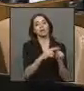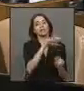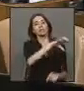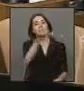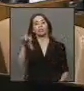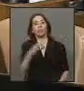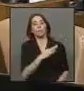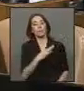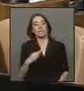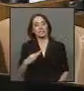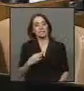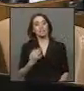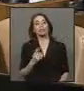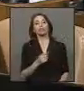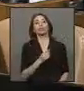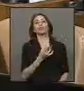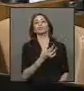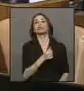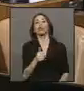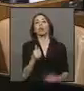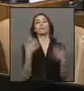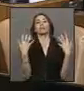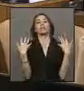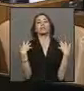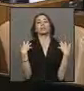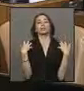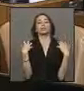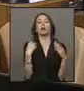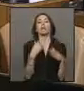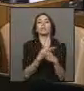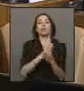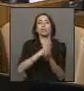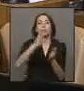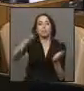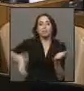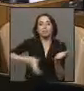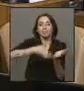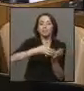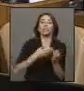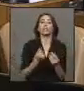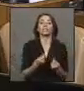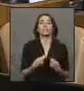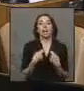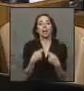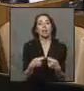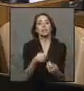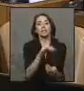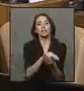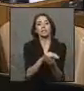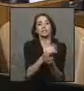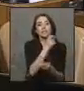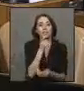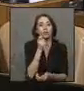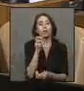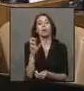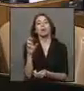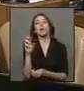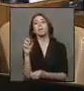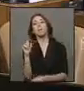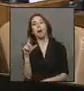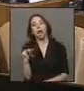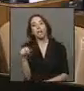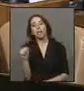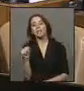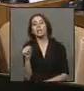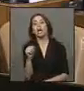carteras, no solo la responsable de la actividad pesquera, para que se tenga presente la necesidad de invertir en Chiloé, Palena y en la Patagonia